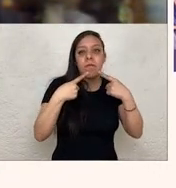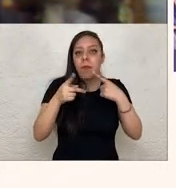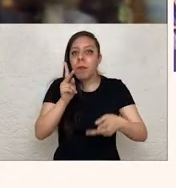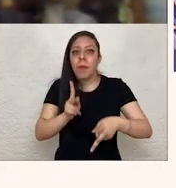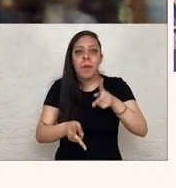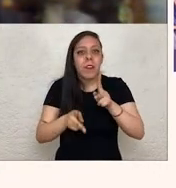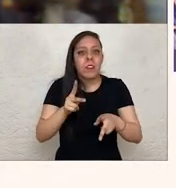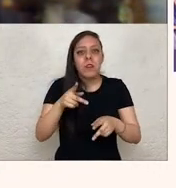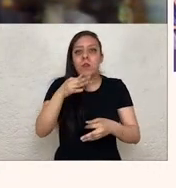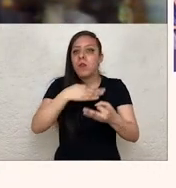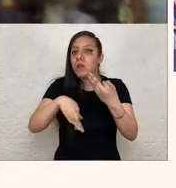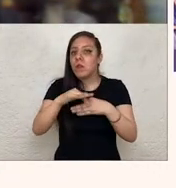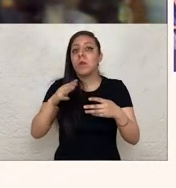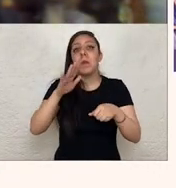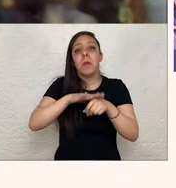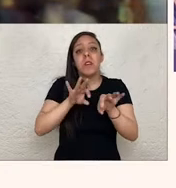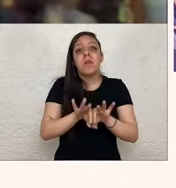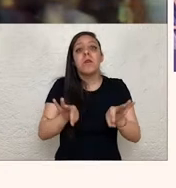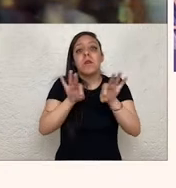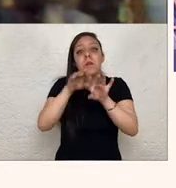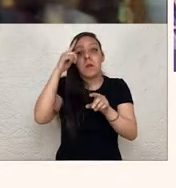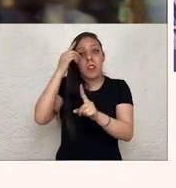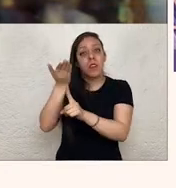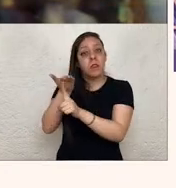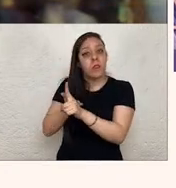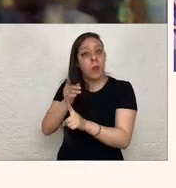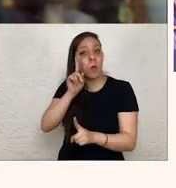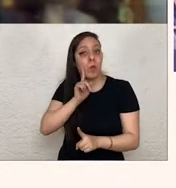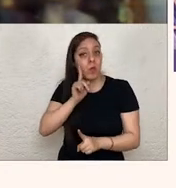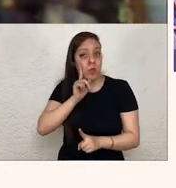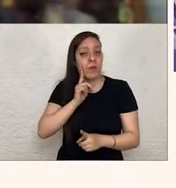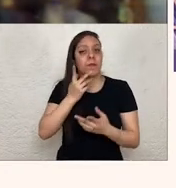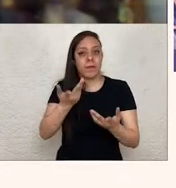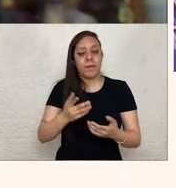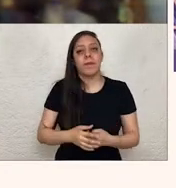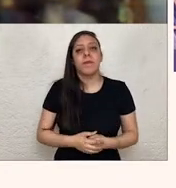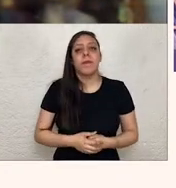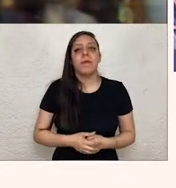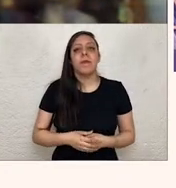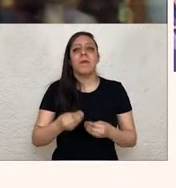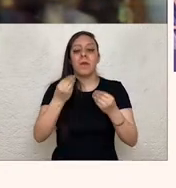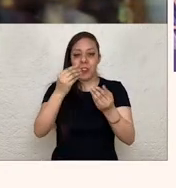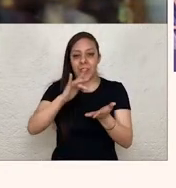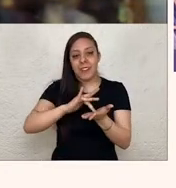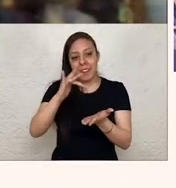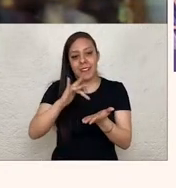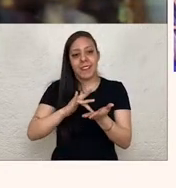de conversación ahora, sobre todo sobre Malinche.